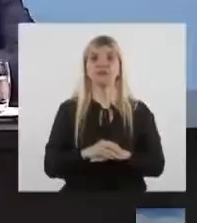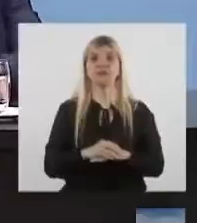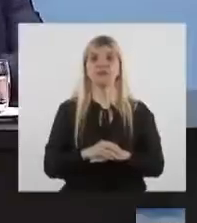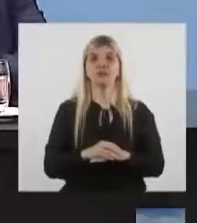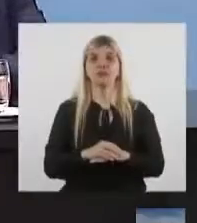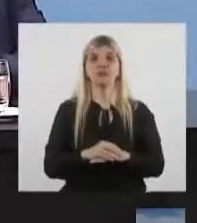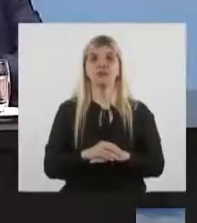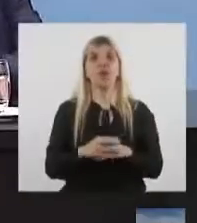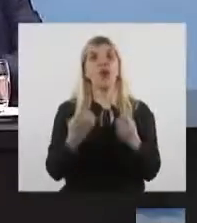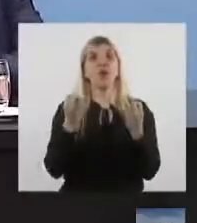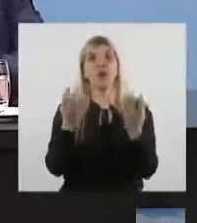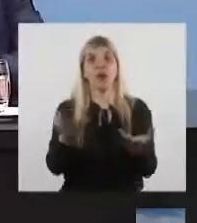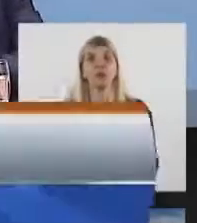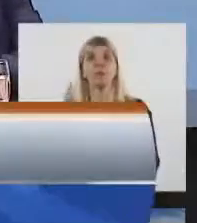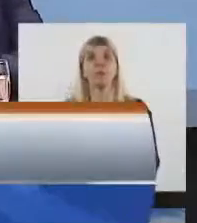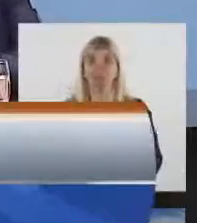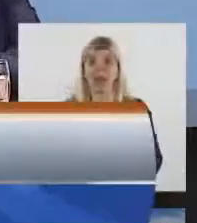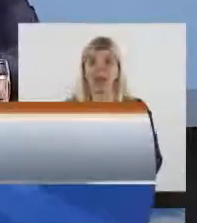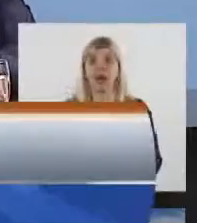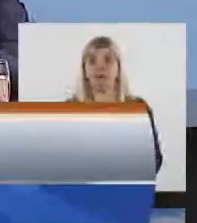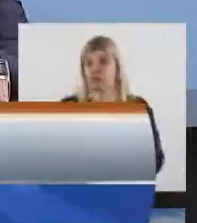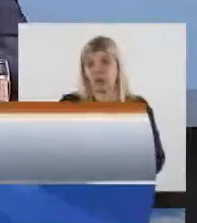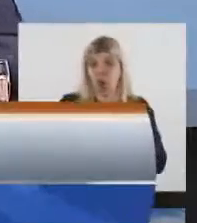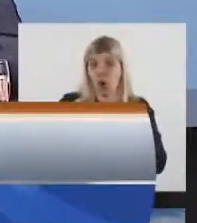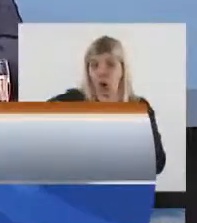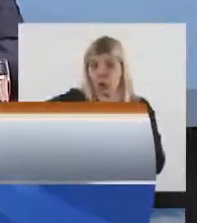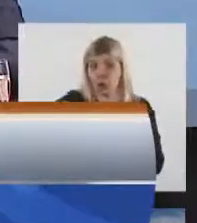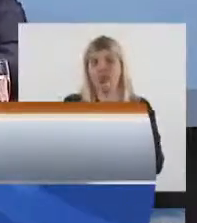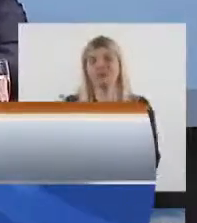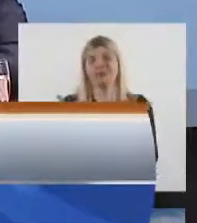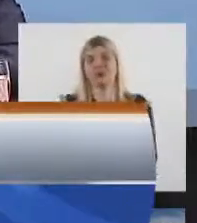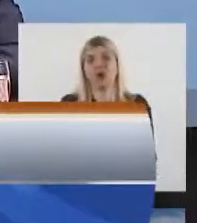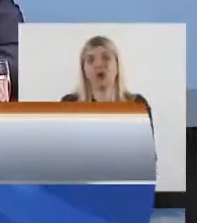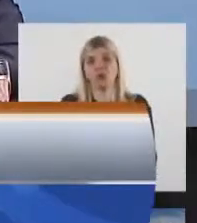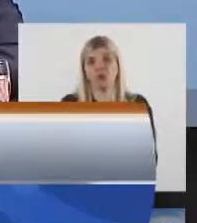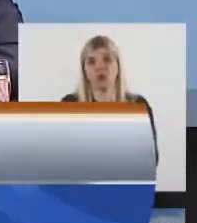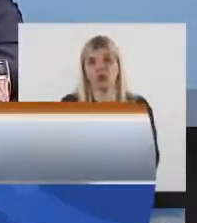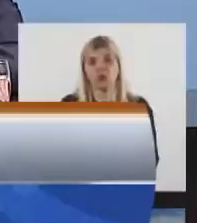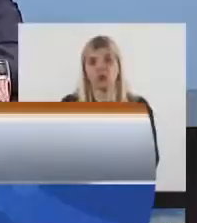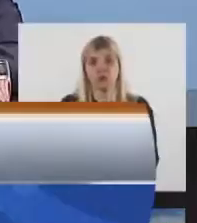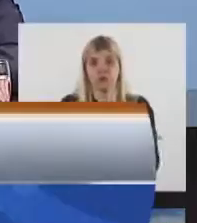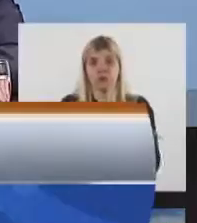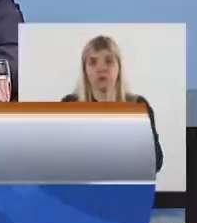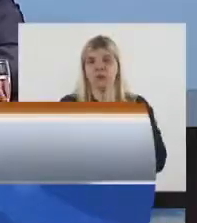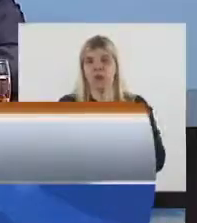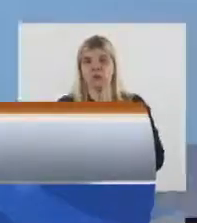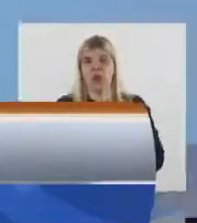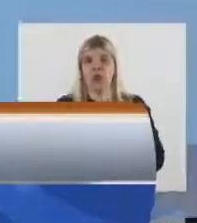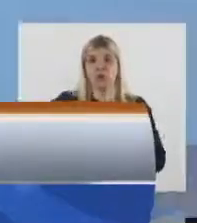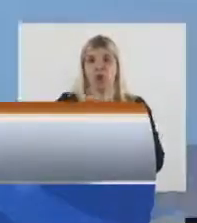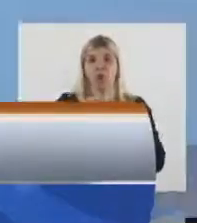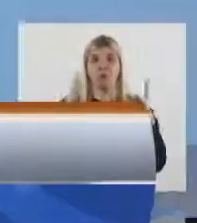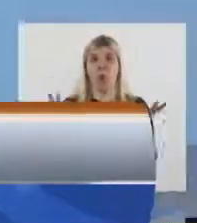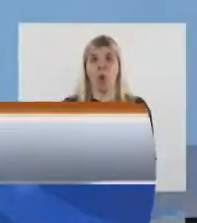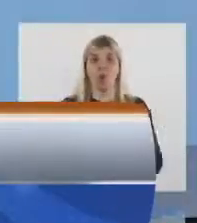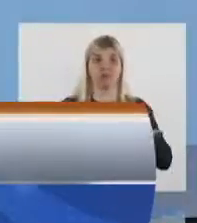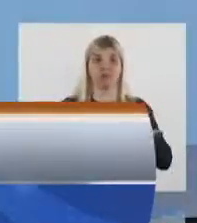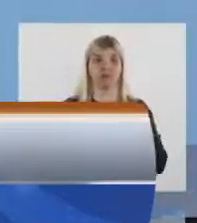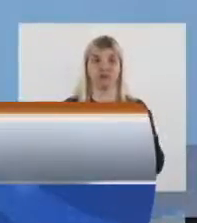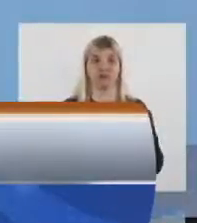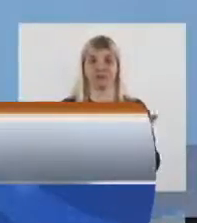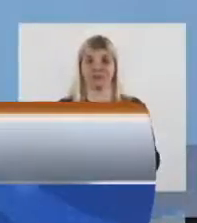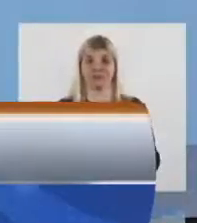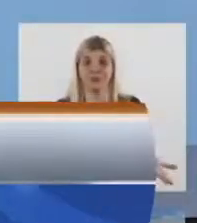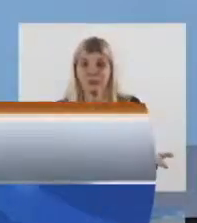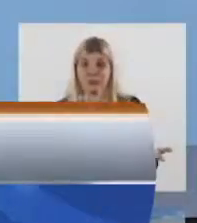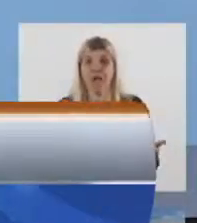la primera pregunta estamos nosotros obviamente sirve hay incertidumbre en todo el mundo y hoy hay un cuello de botella fuerte en